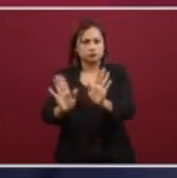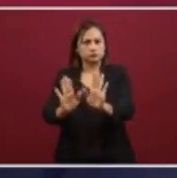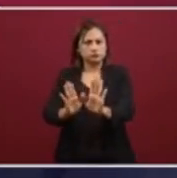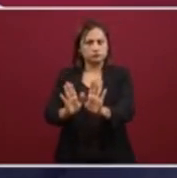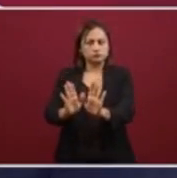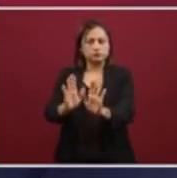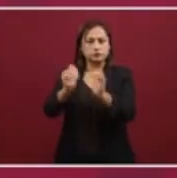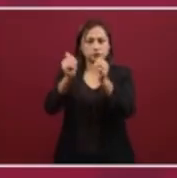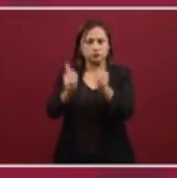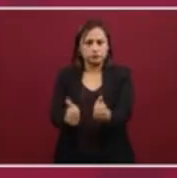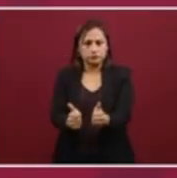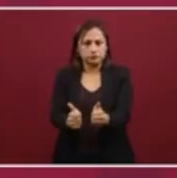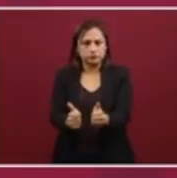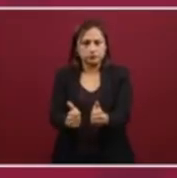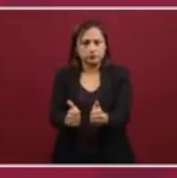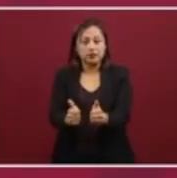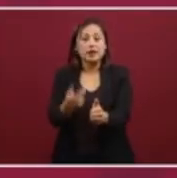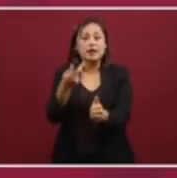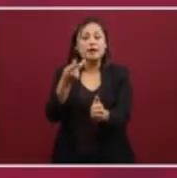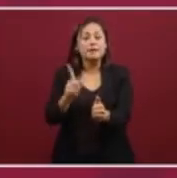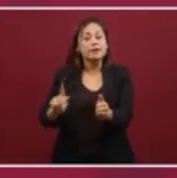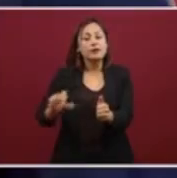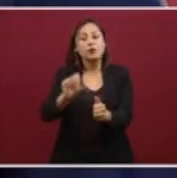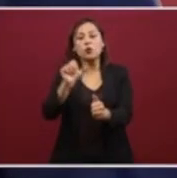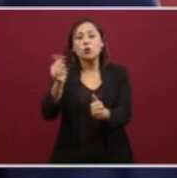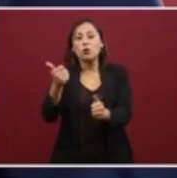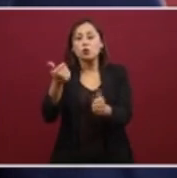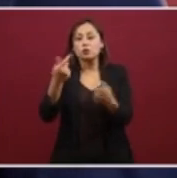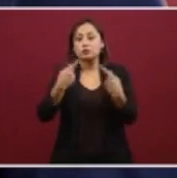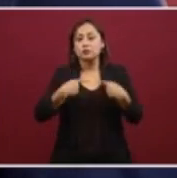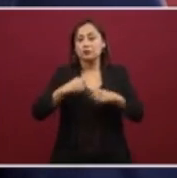hacer el ajuste arriba, porque además